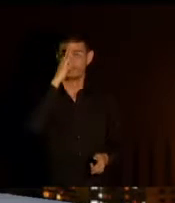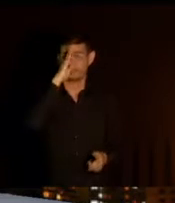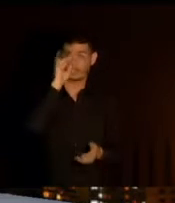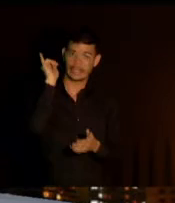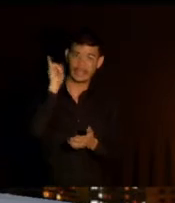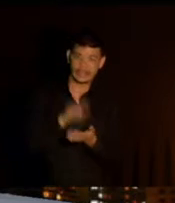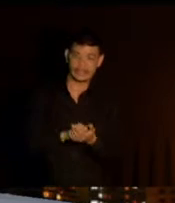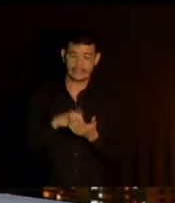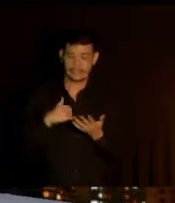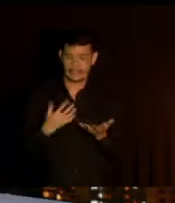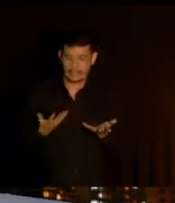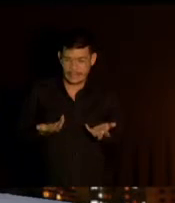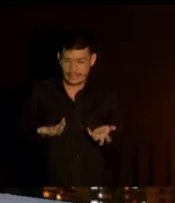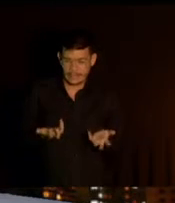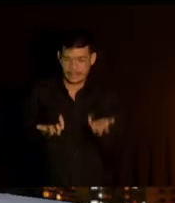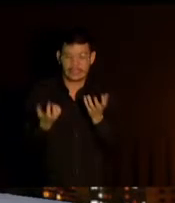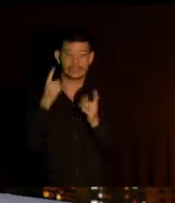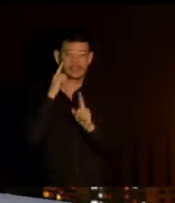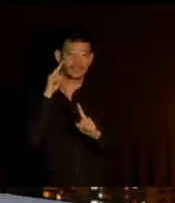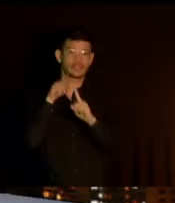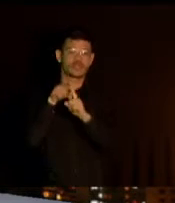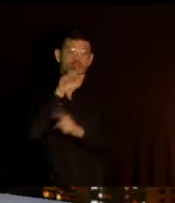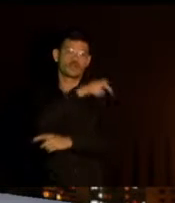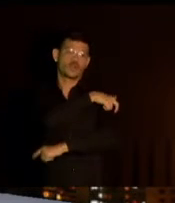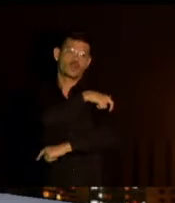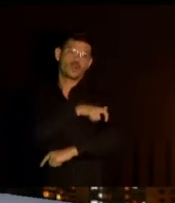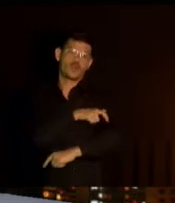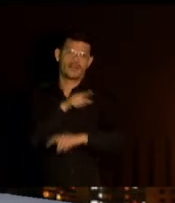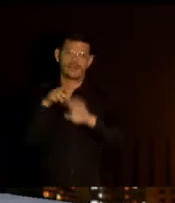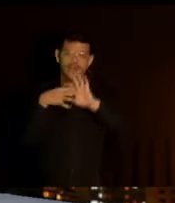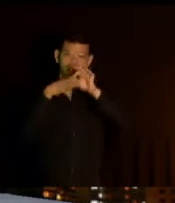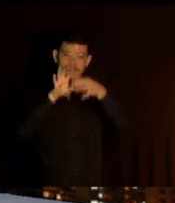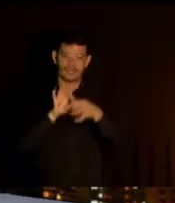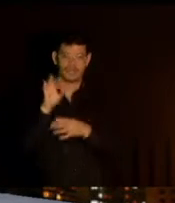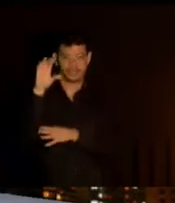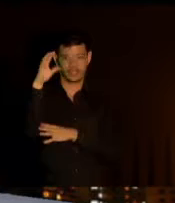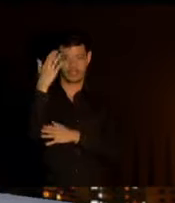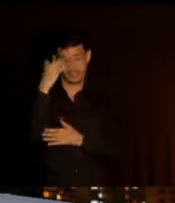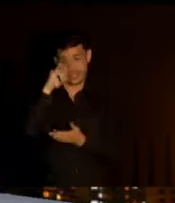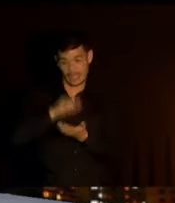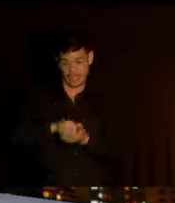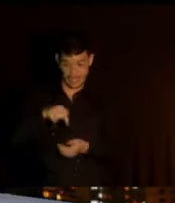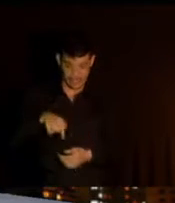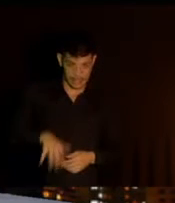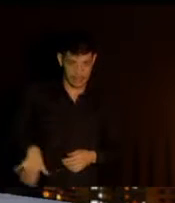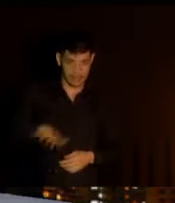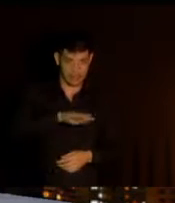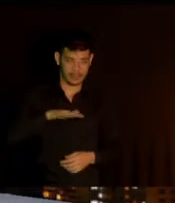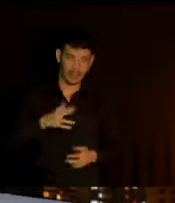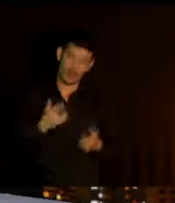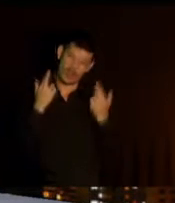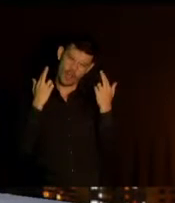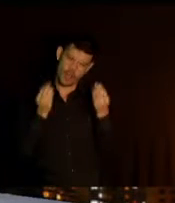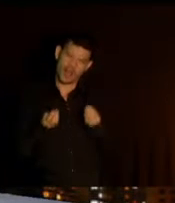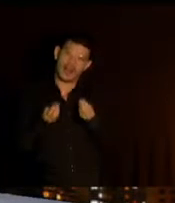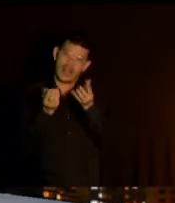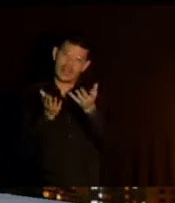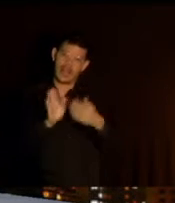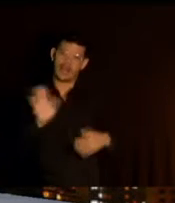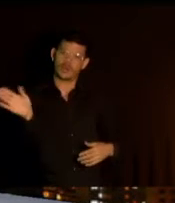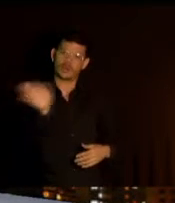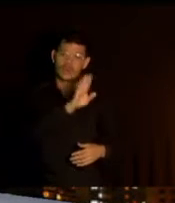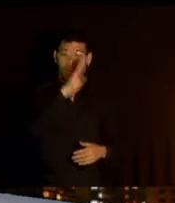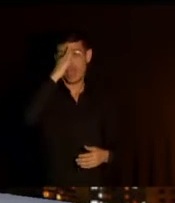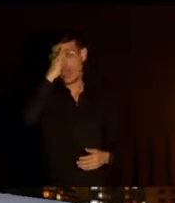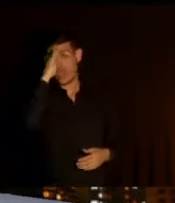Esa es la intención del Comité Paralímpico Colombiano a través de este espacio. El poder despejar todas las inquietudes que tienen ustedes